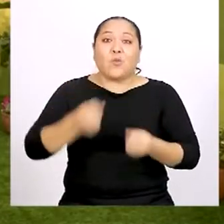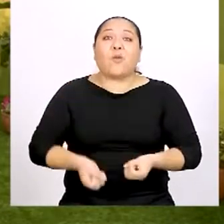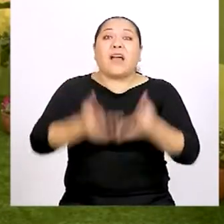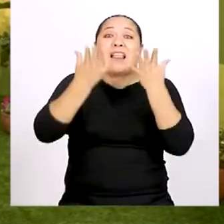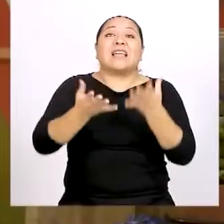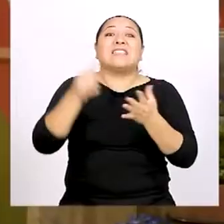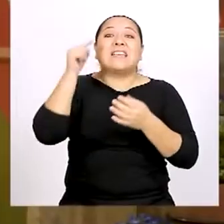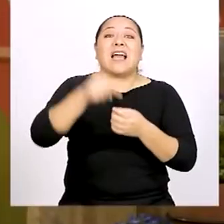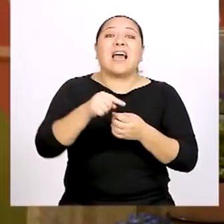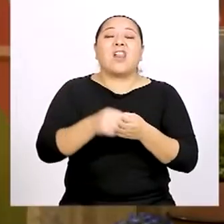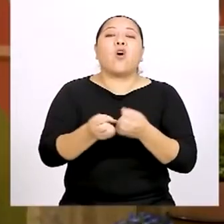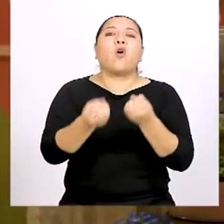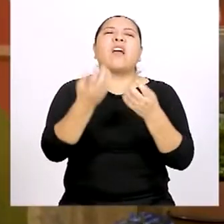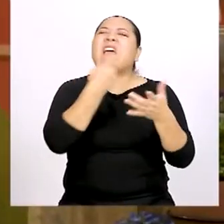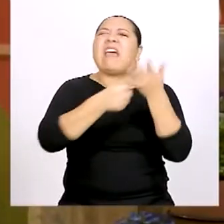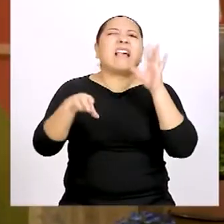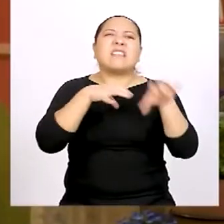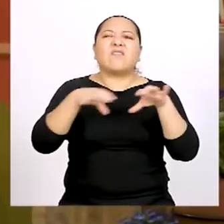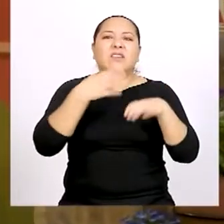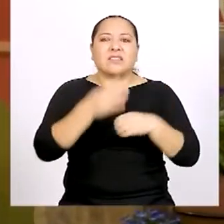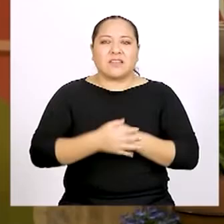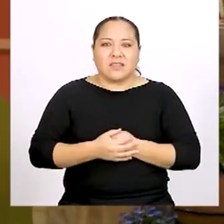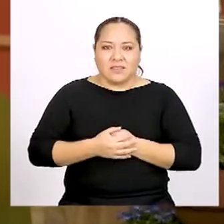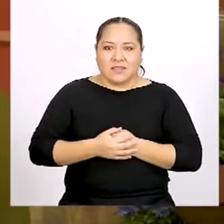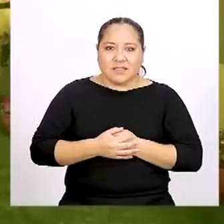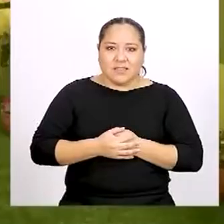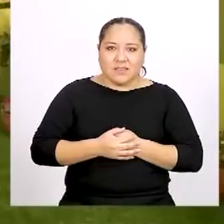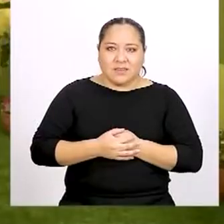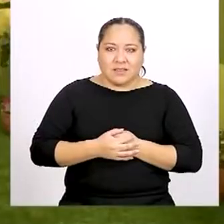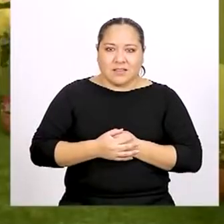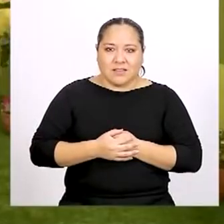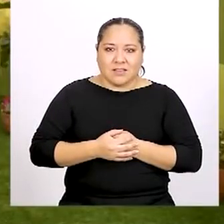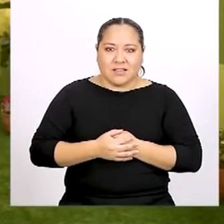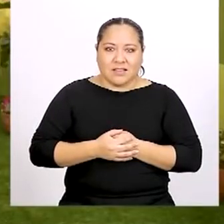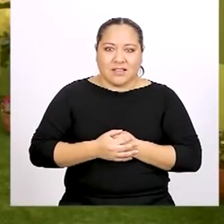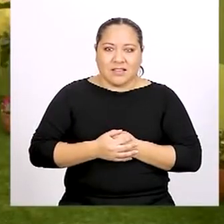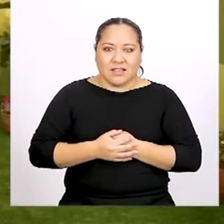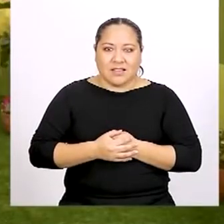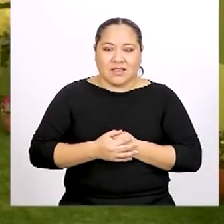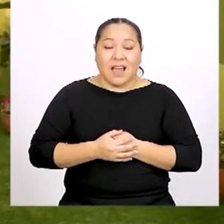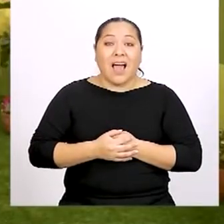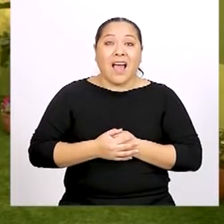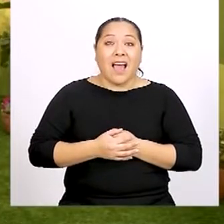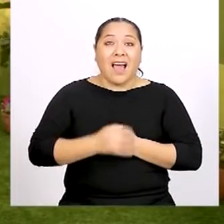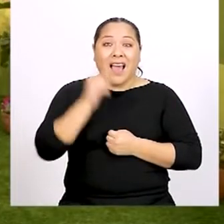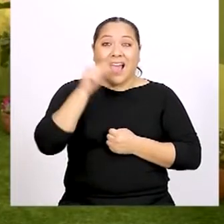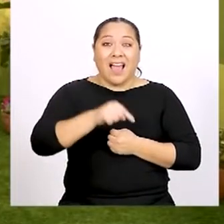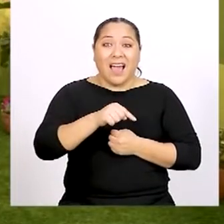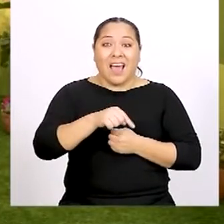Bien, voy a lanzar el dado de las acciones. ¡Uop!